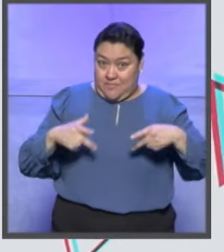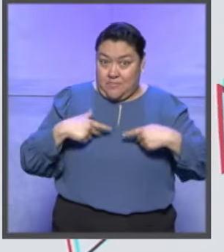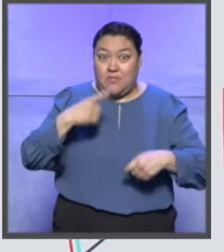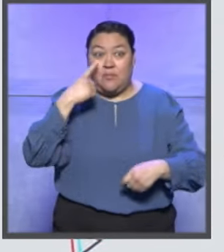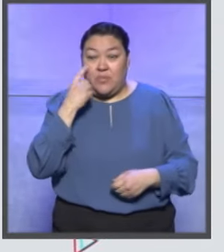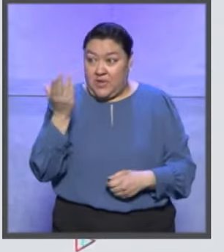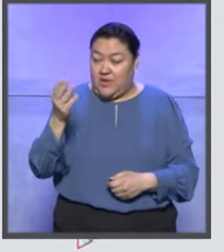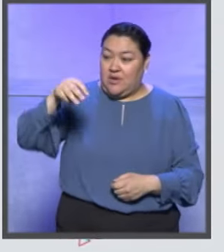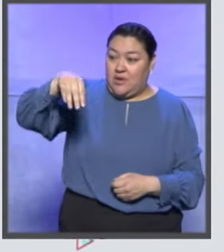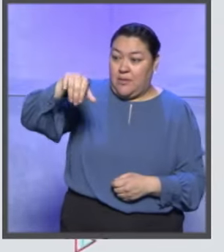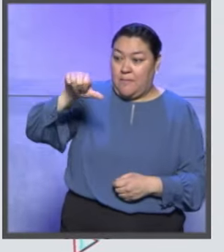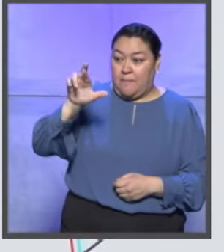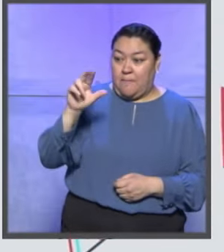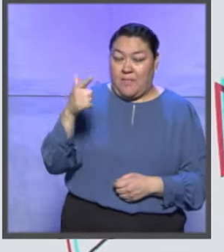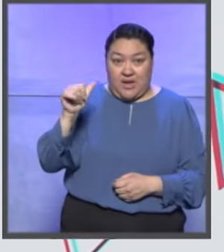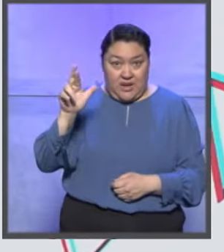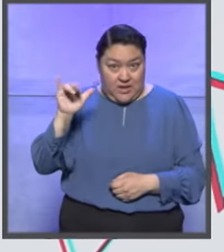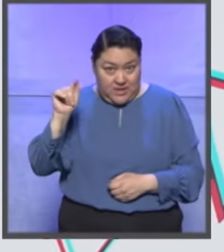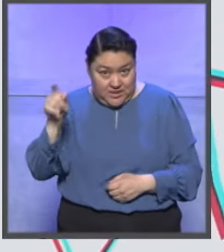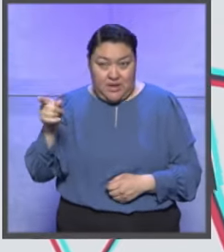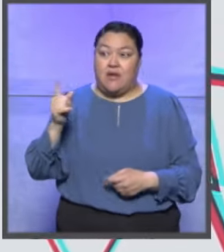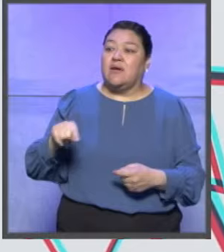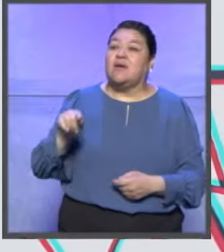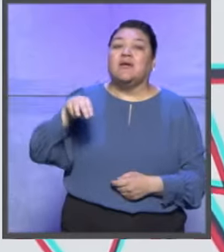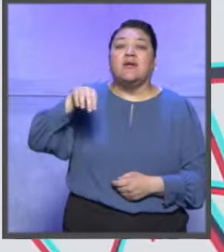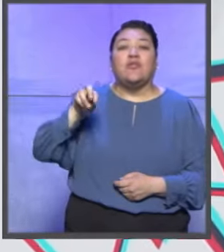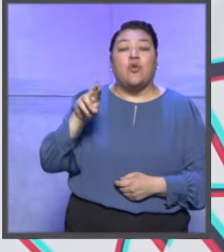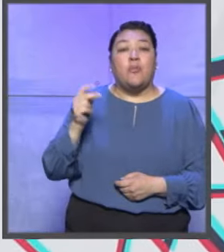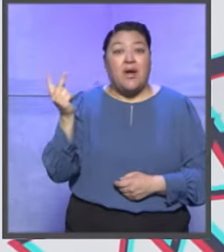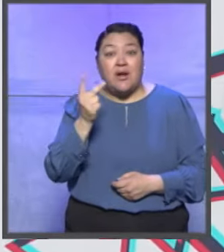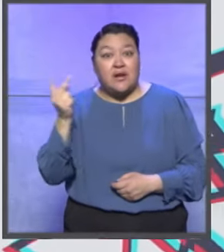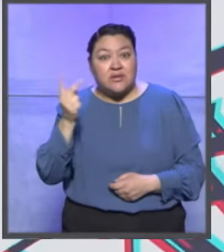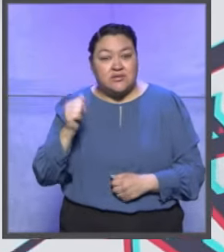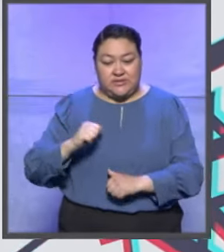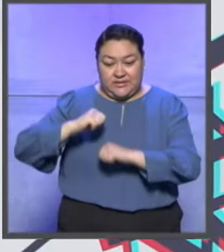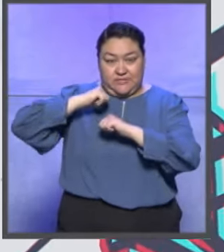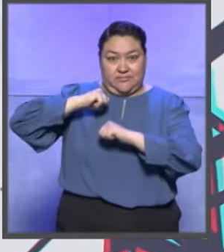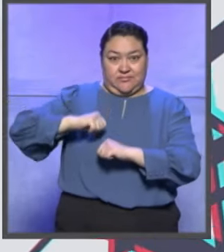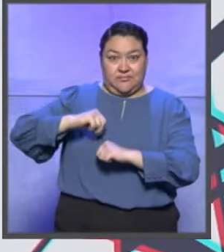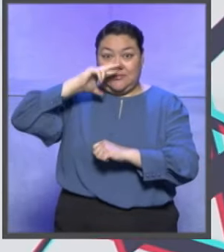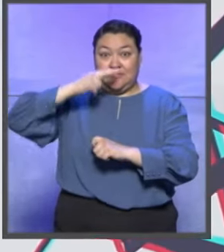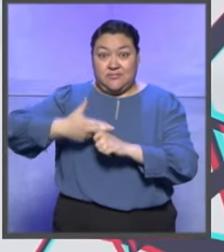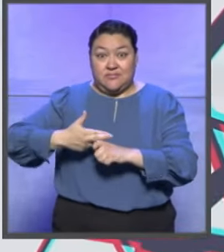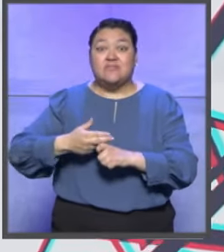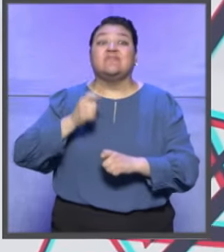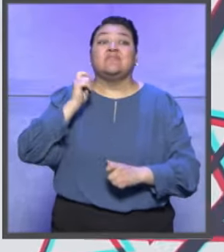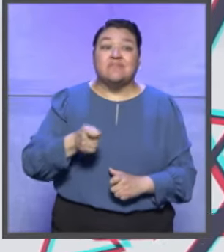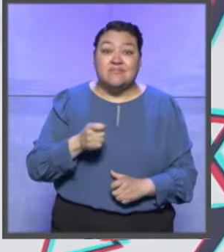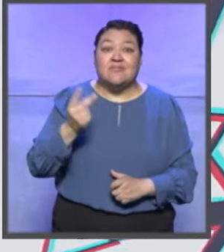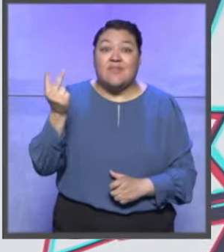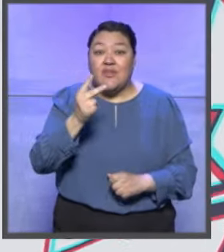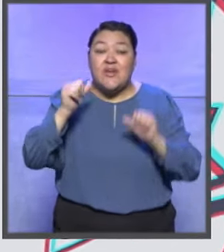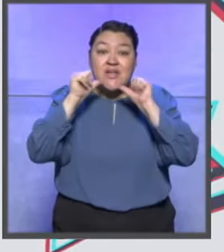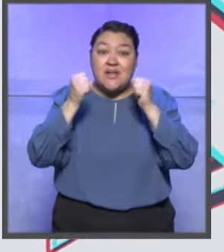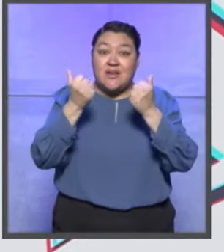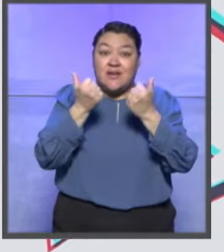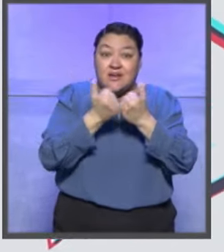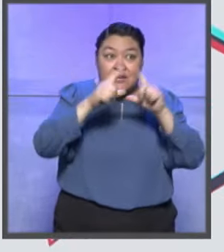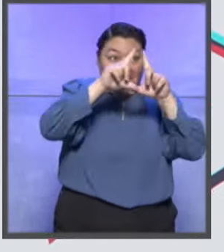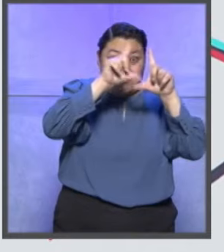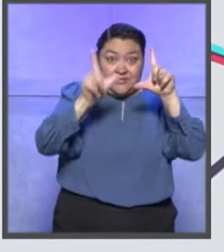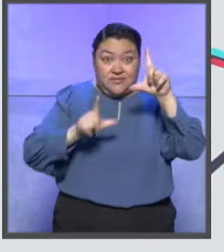que Margarita Espinosa y pues Norma Sandoval tienen a su cargo las dos